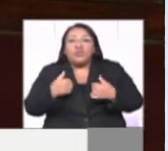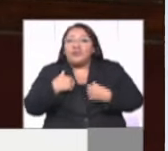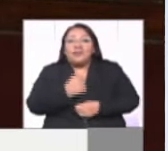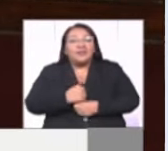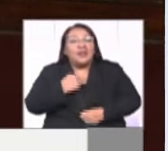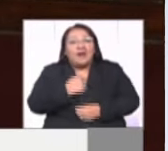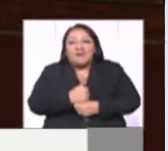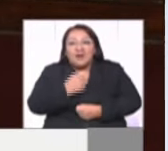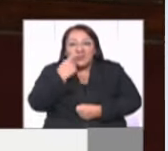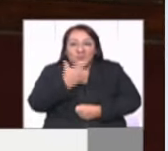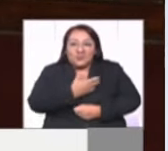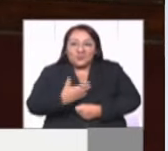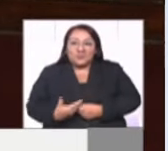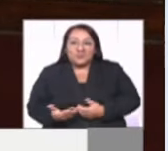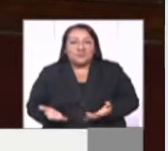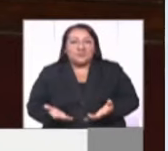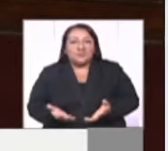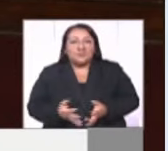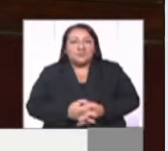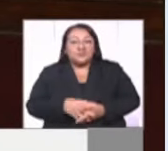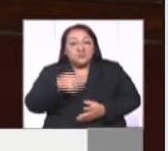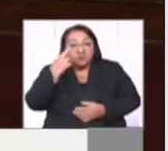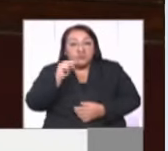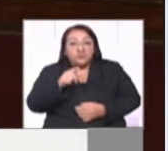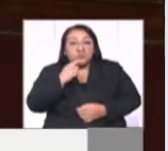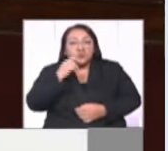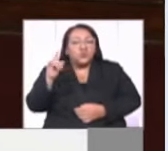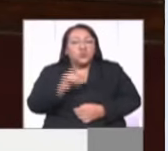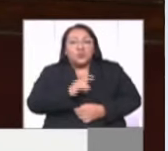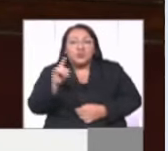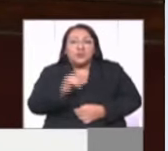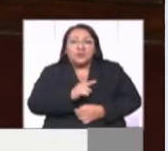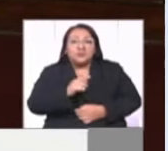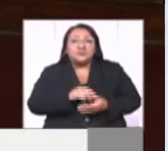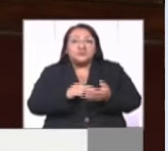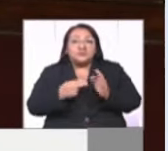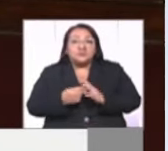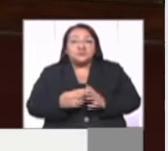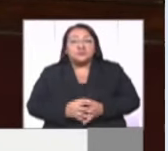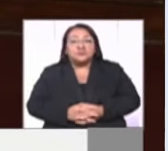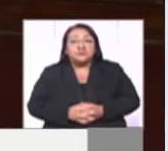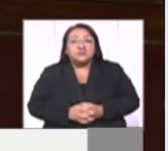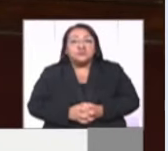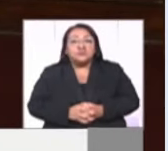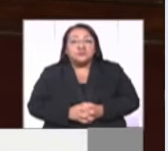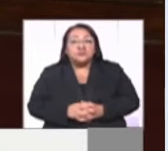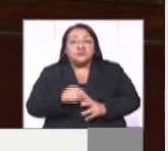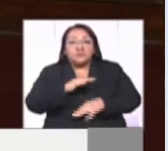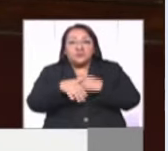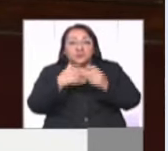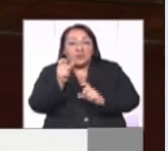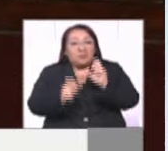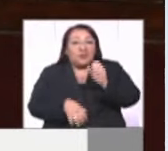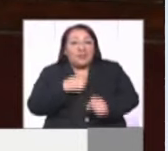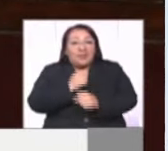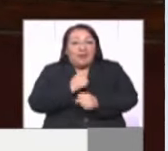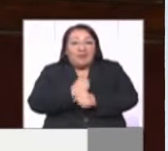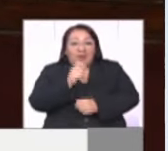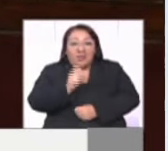trabajo, señor presidente. Por eso es una urgencia para todos los